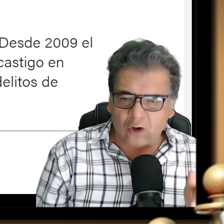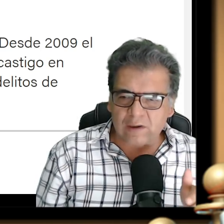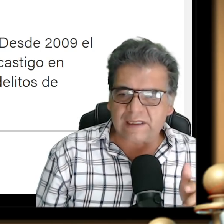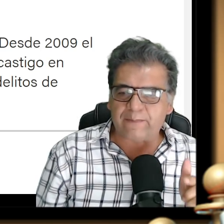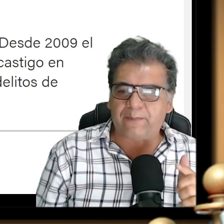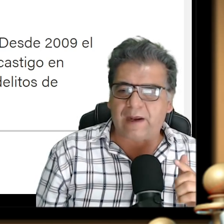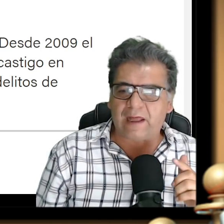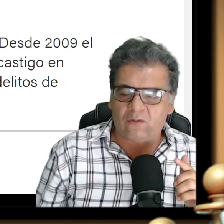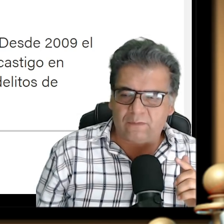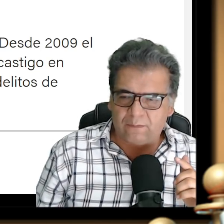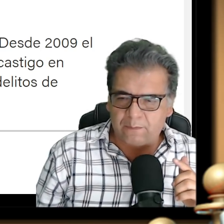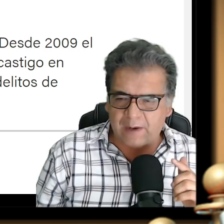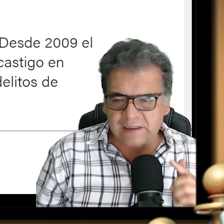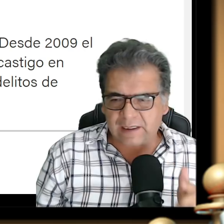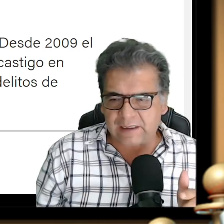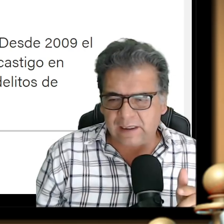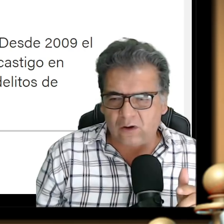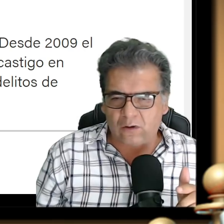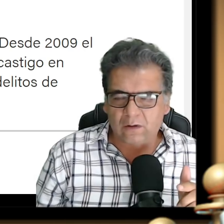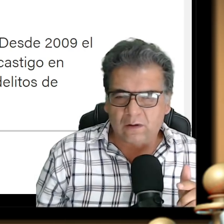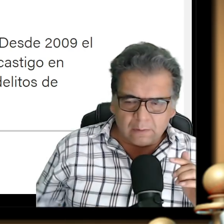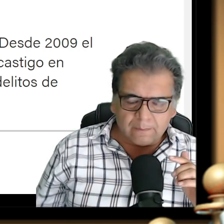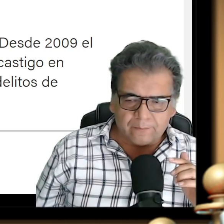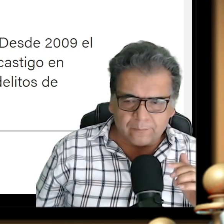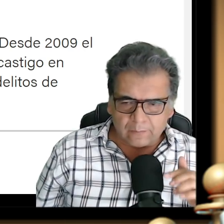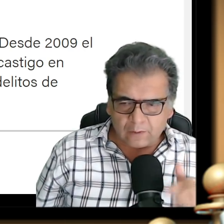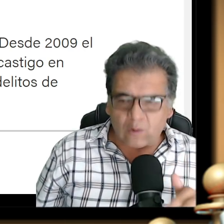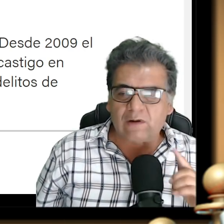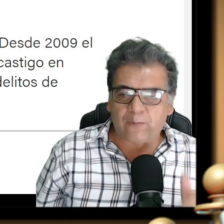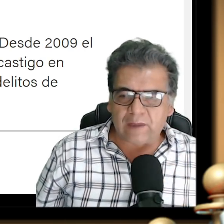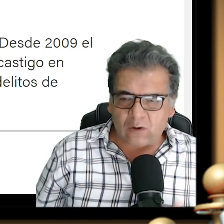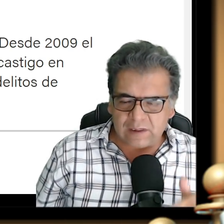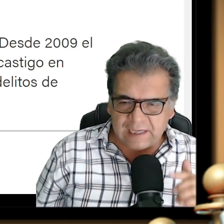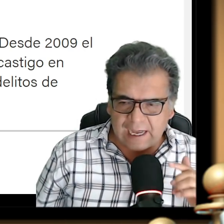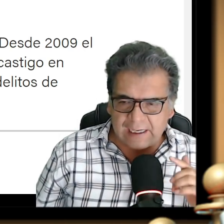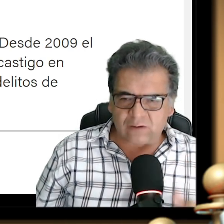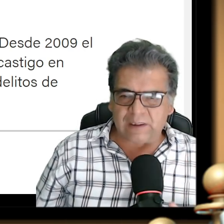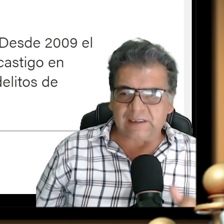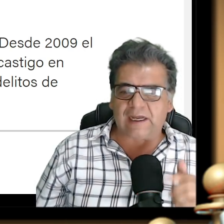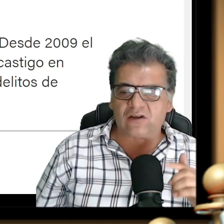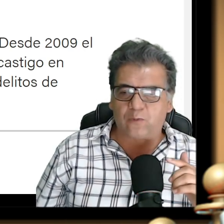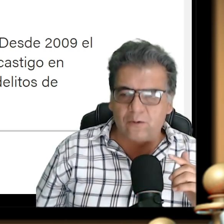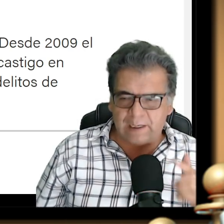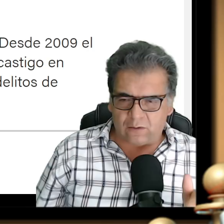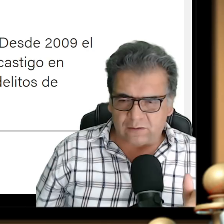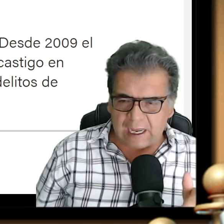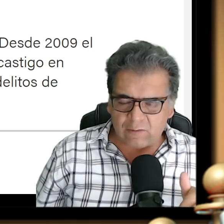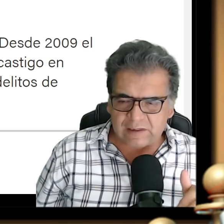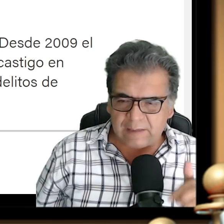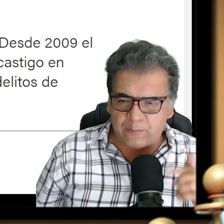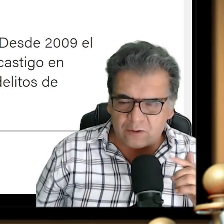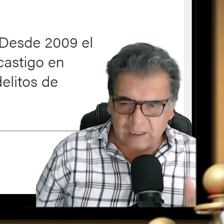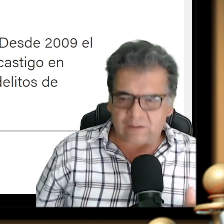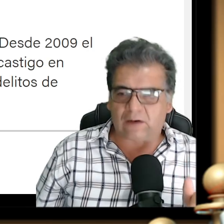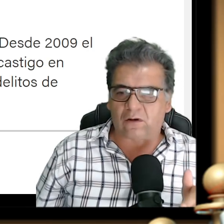México no está preparado para ese castigo. Cuando el Poder Judicial y los ministerios públicos ya no